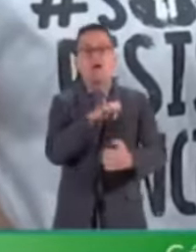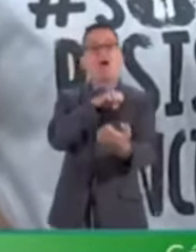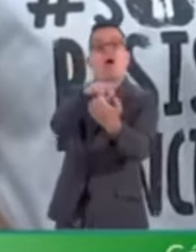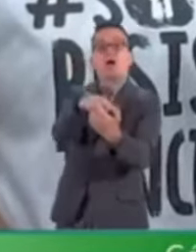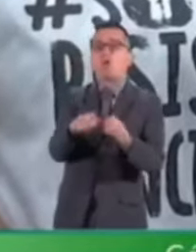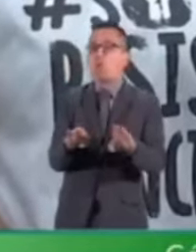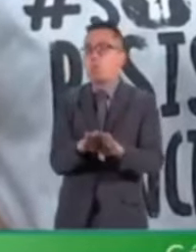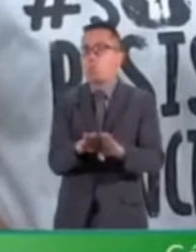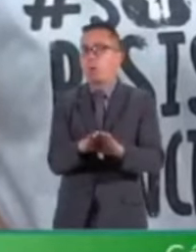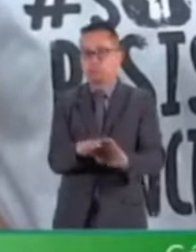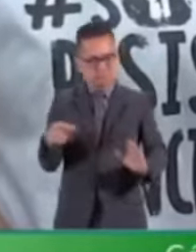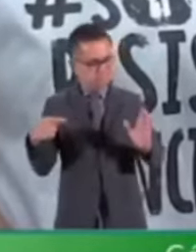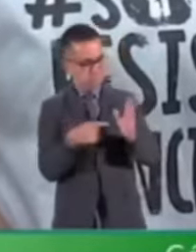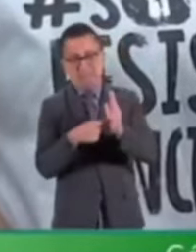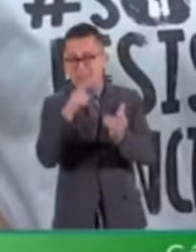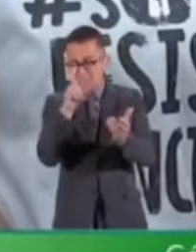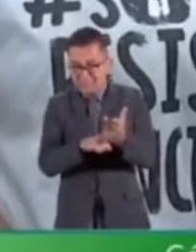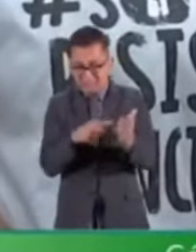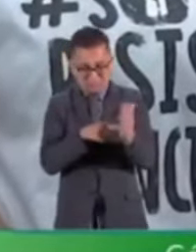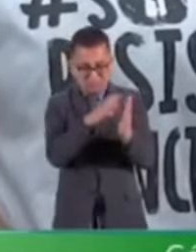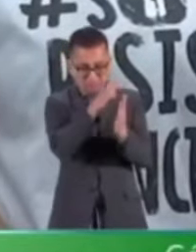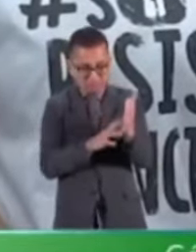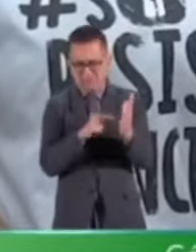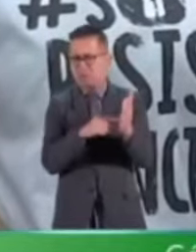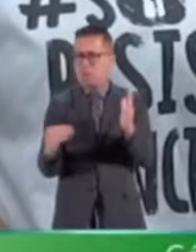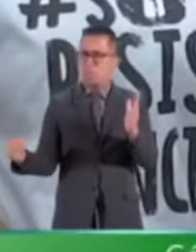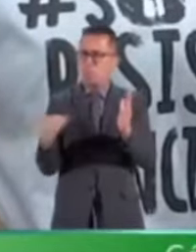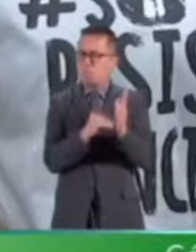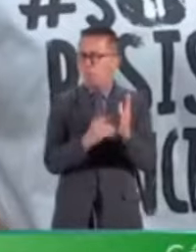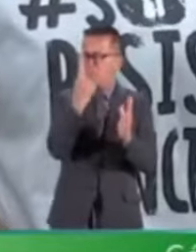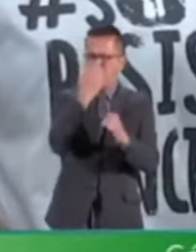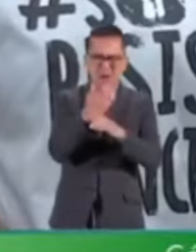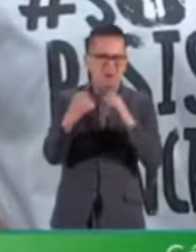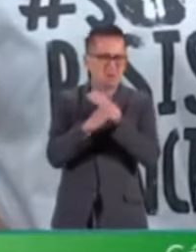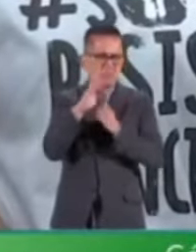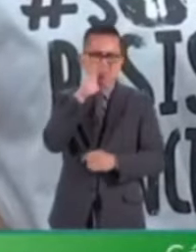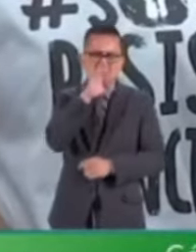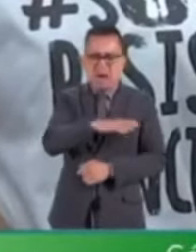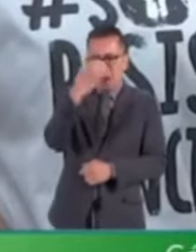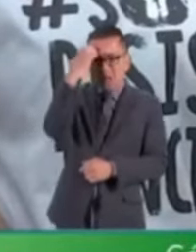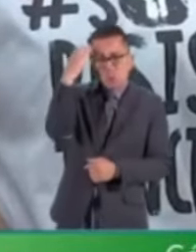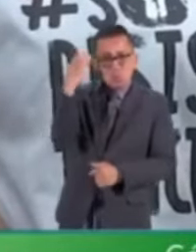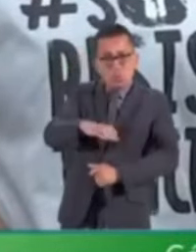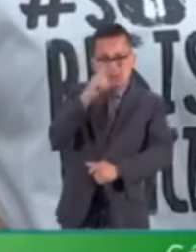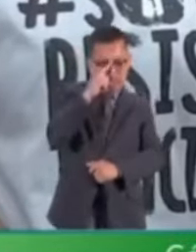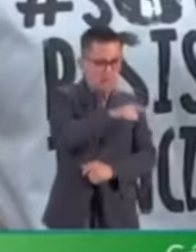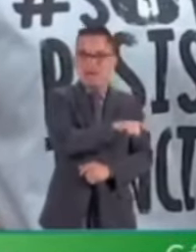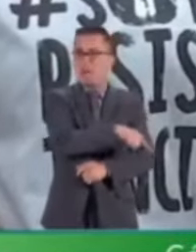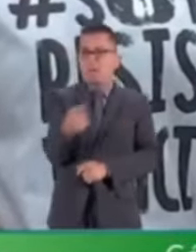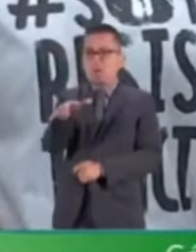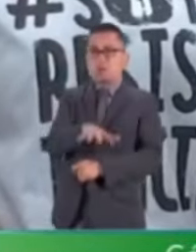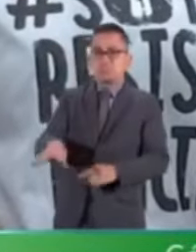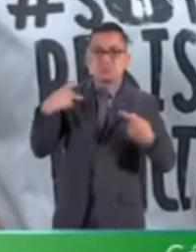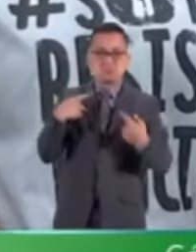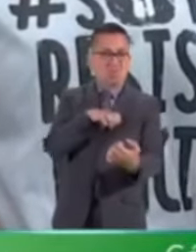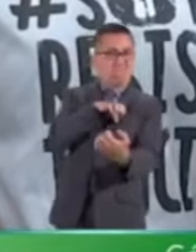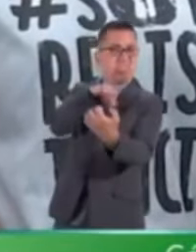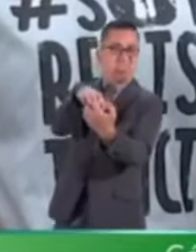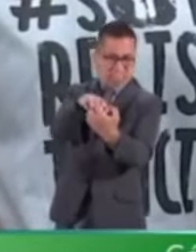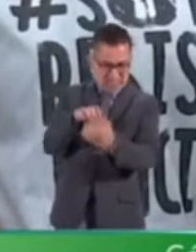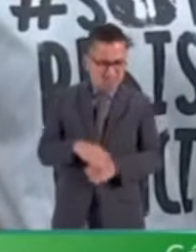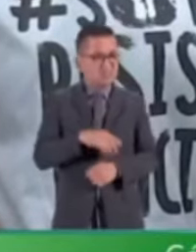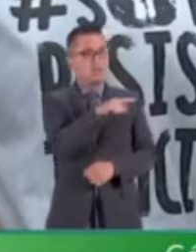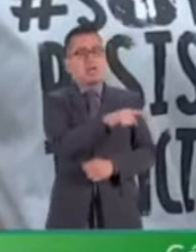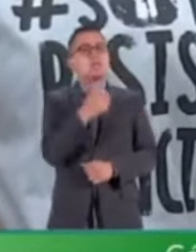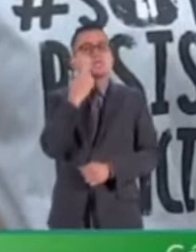iniciativa contiene un mecanismo completamente perverso, un mecanismo de engaño a la ciudadanía. Ustedes pretenden